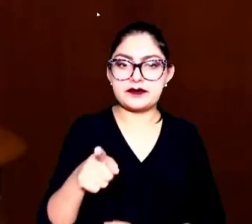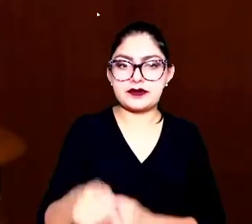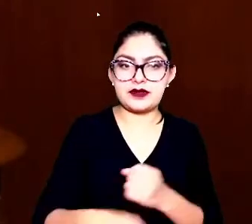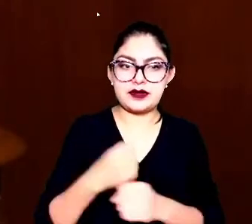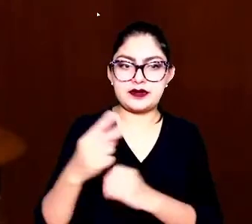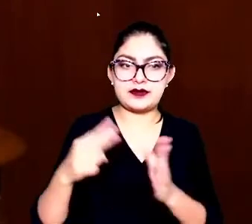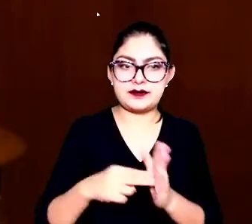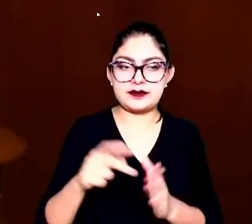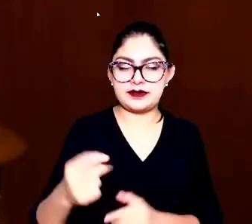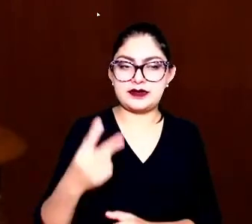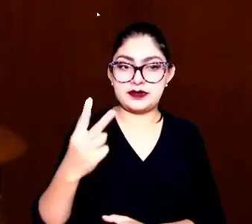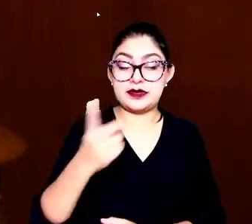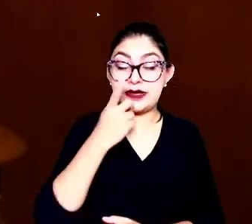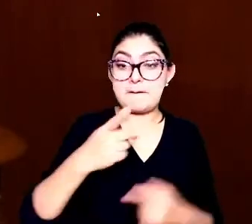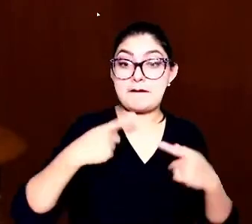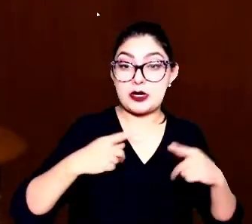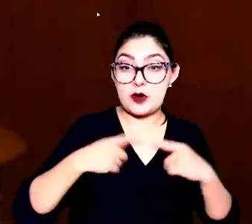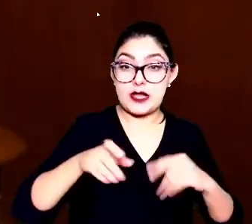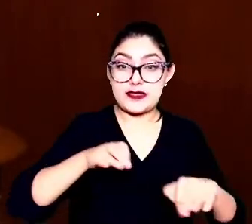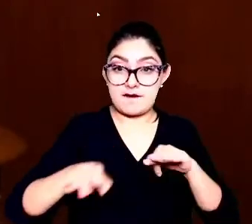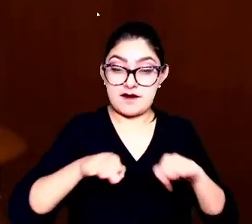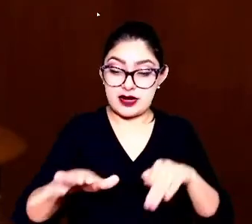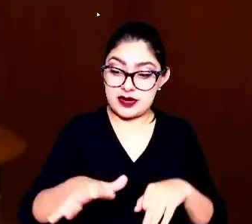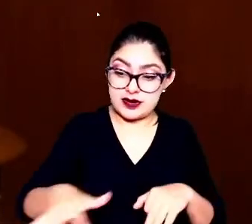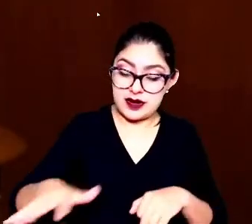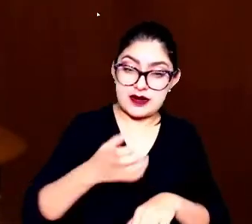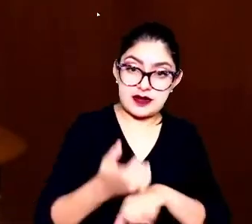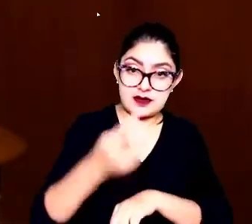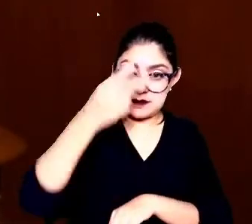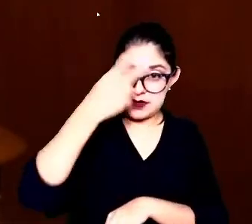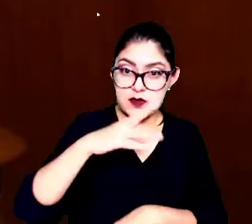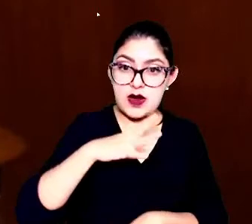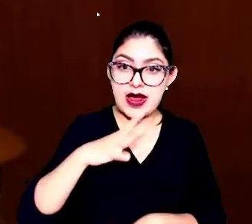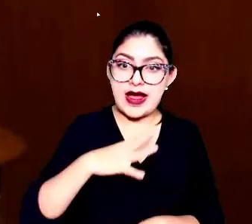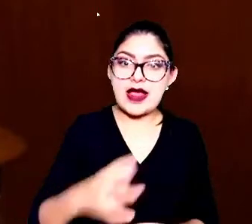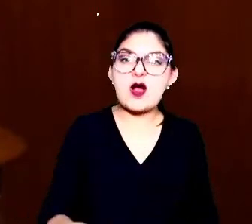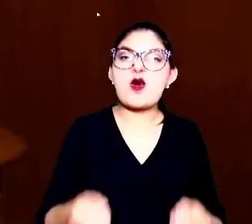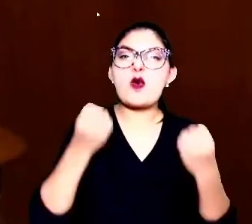del Estado de México está conformada por 7 millones